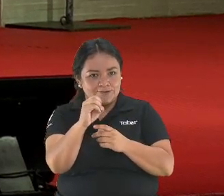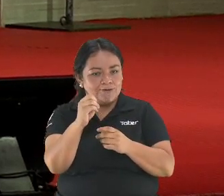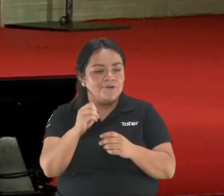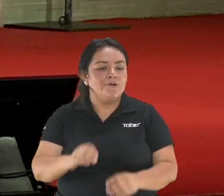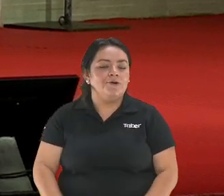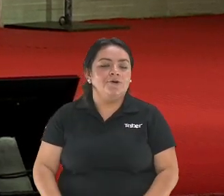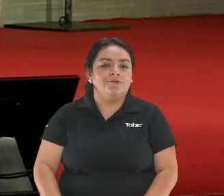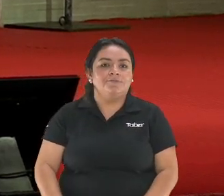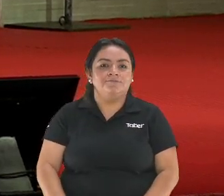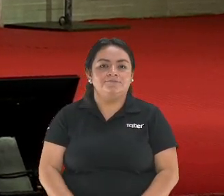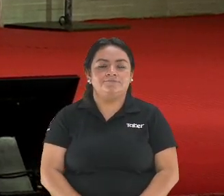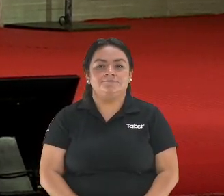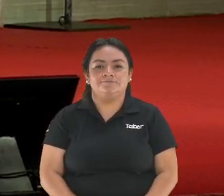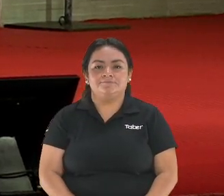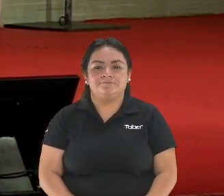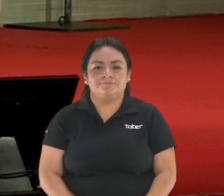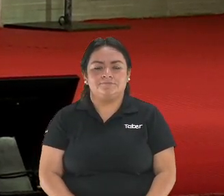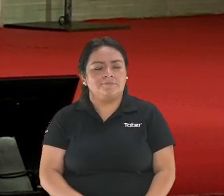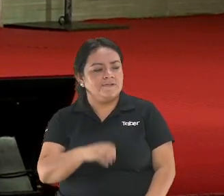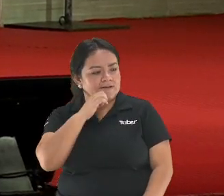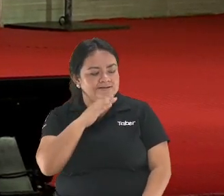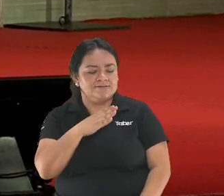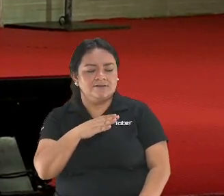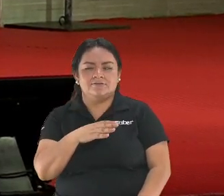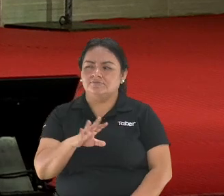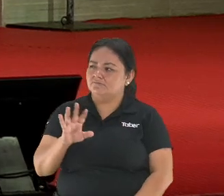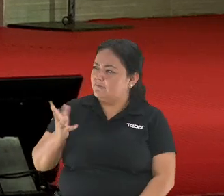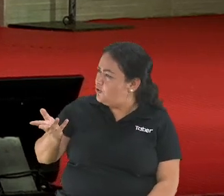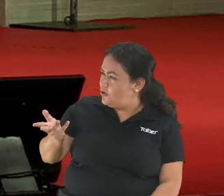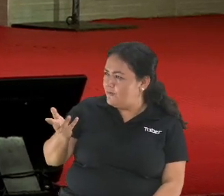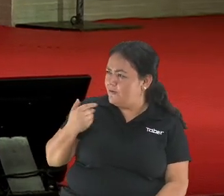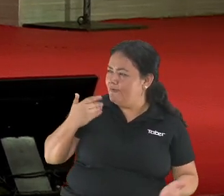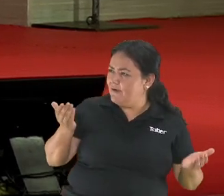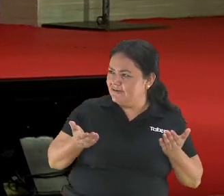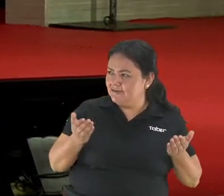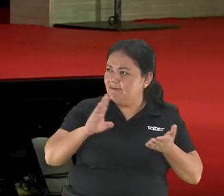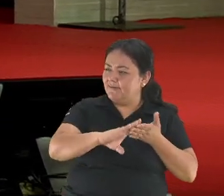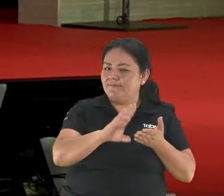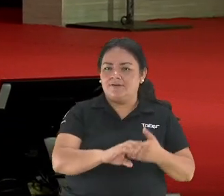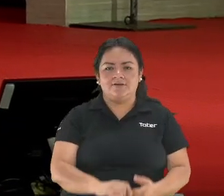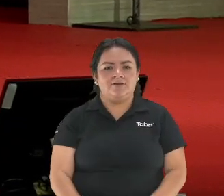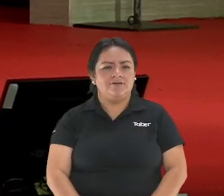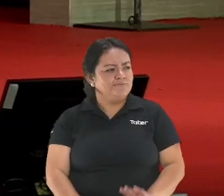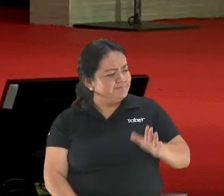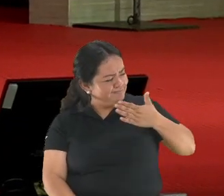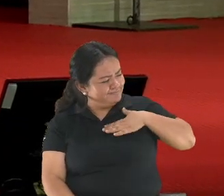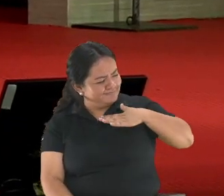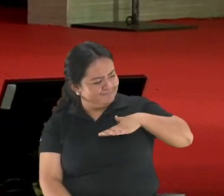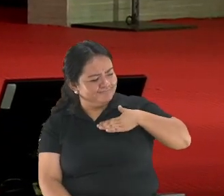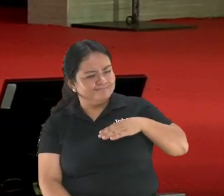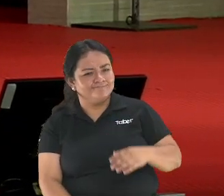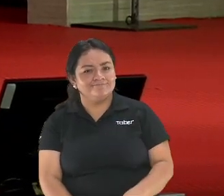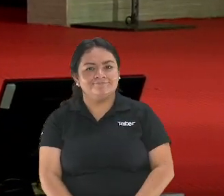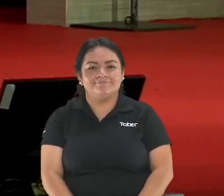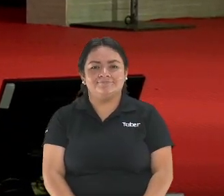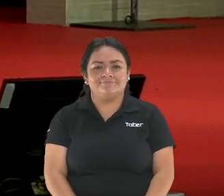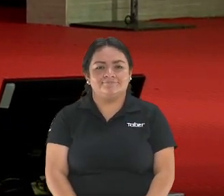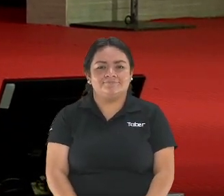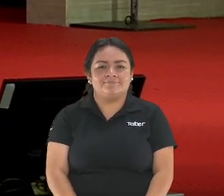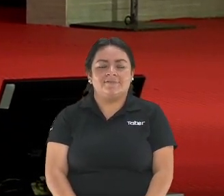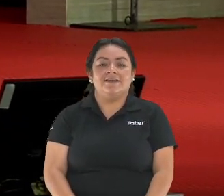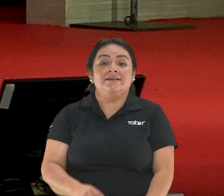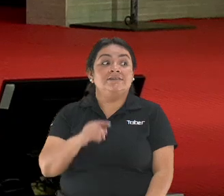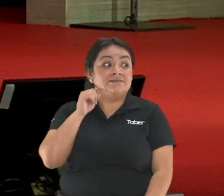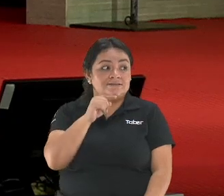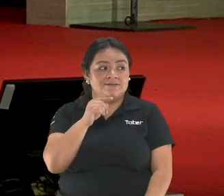año y me dice y cómo vamos a hacer para pagar no tranquila sé quién te tiene